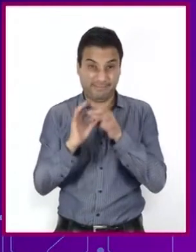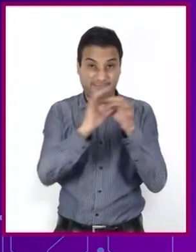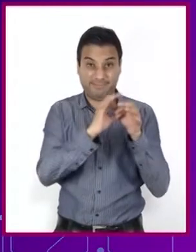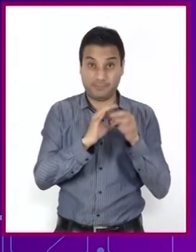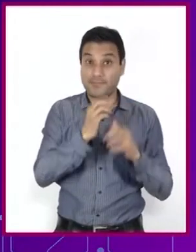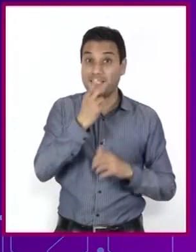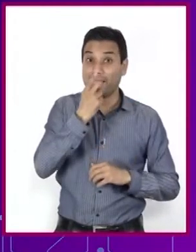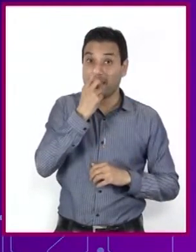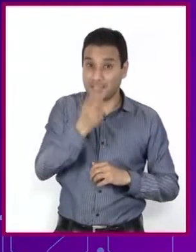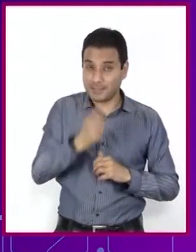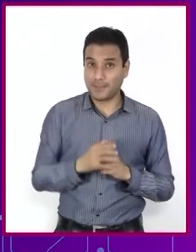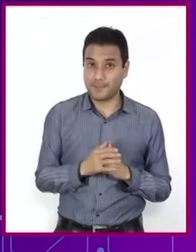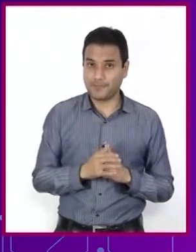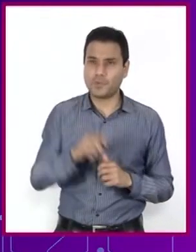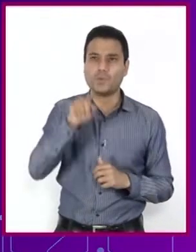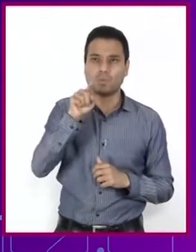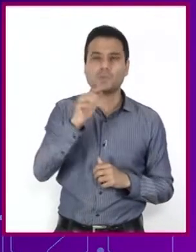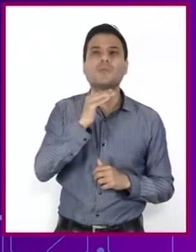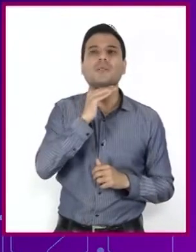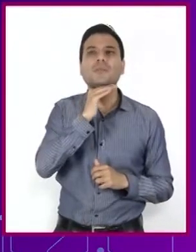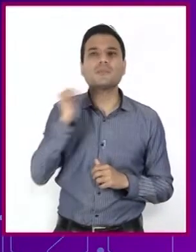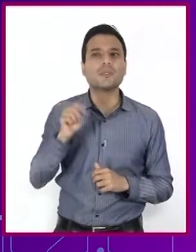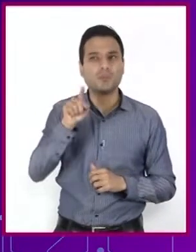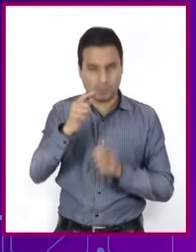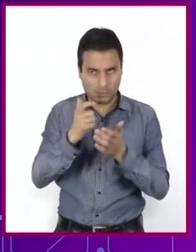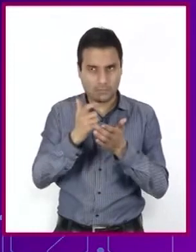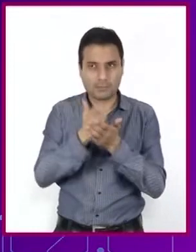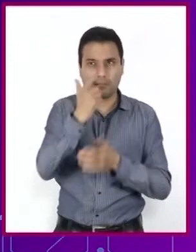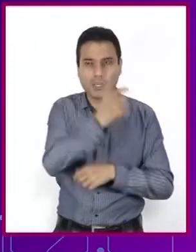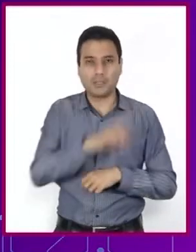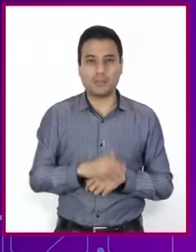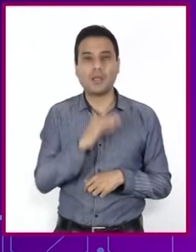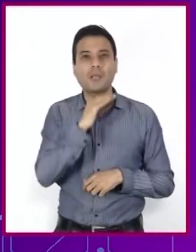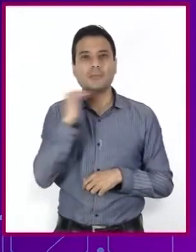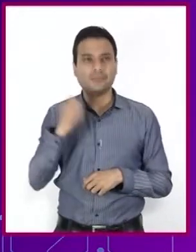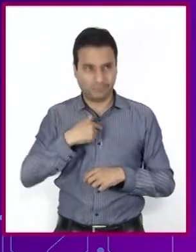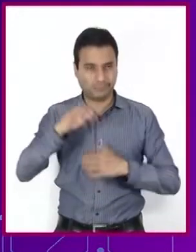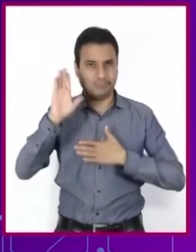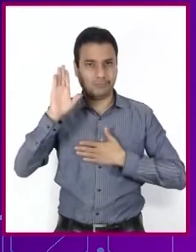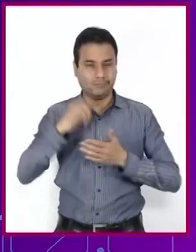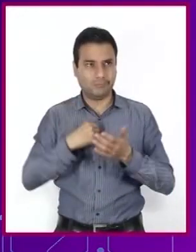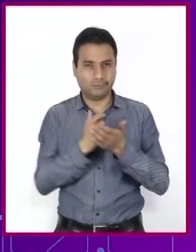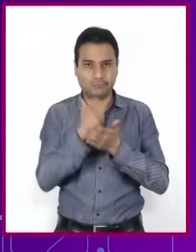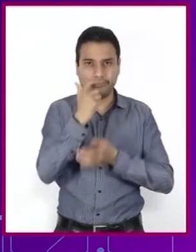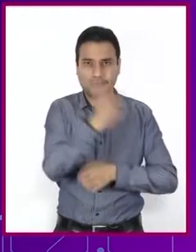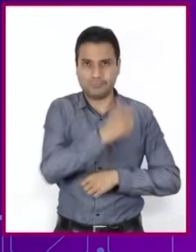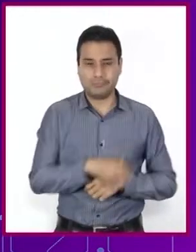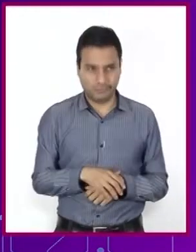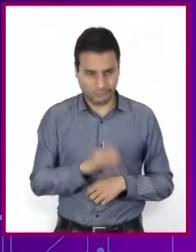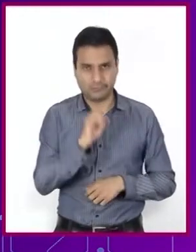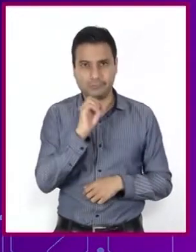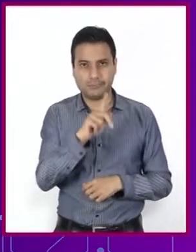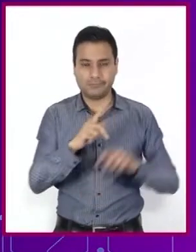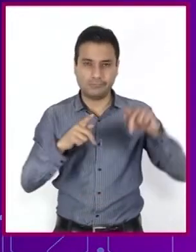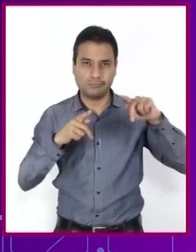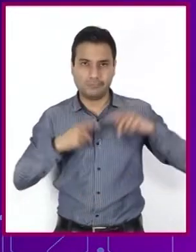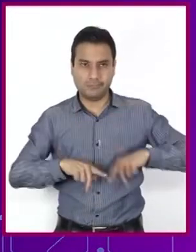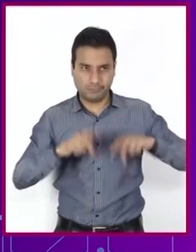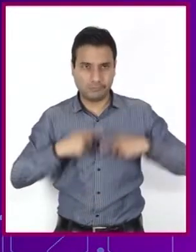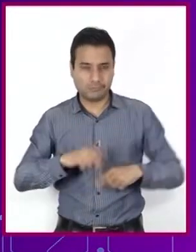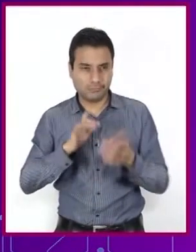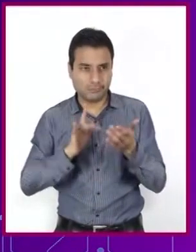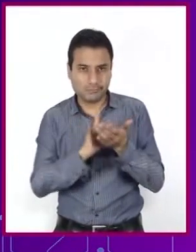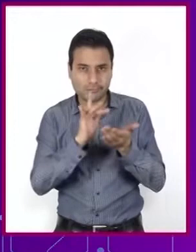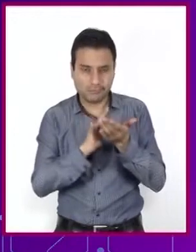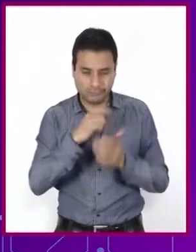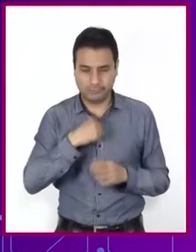exigen, y Alemania se compromete a que sean reparados todos los daños causados a la población civil de cada